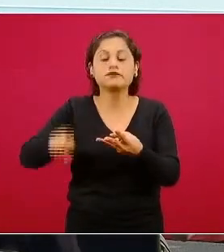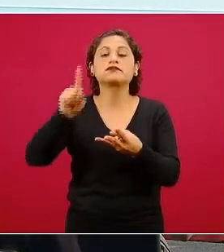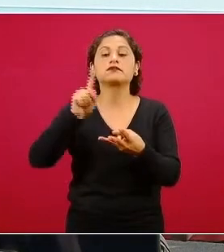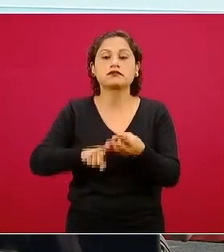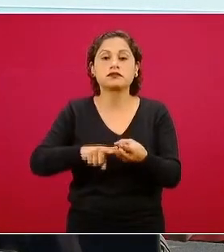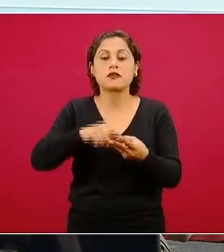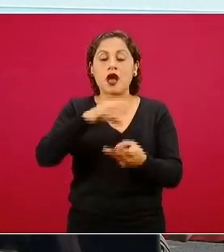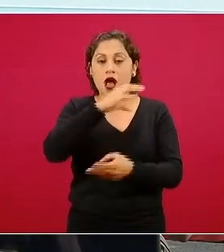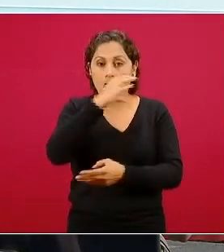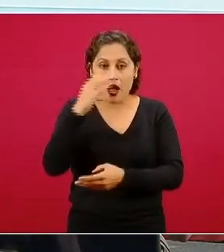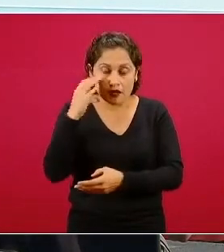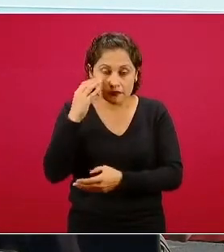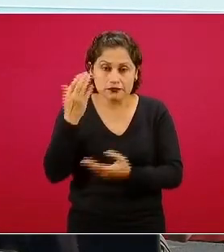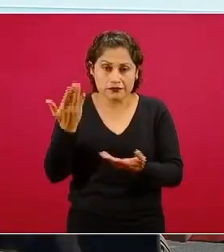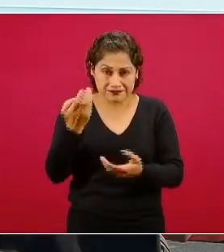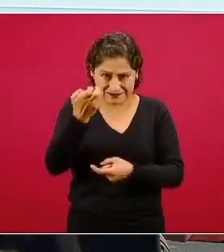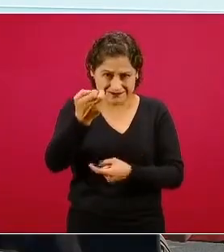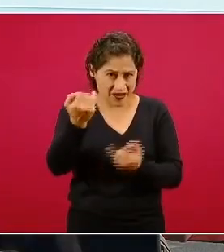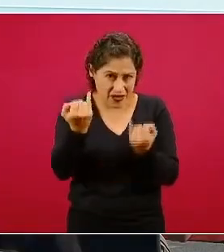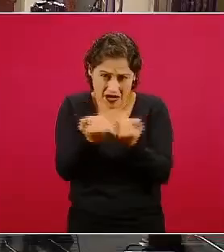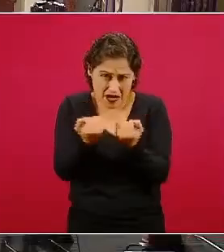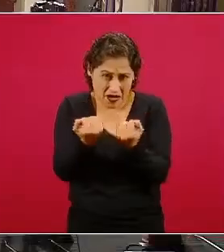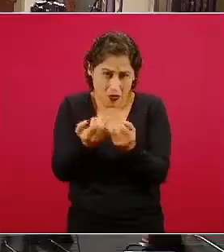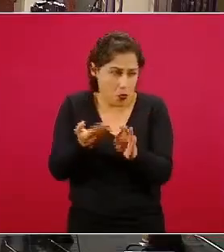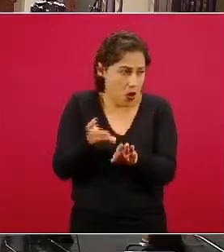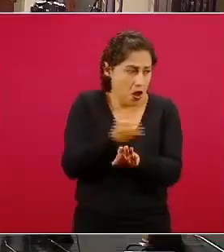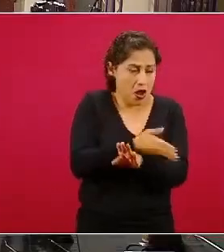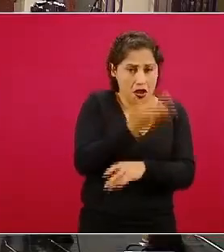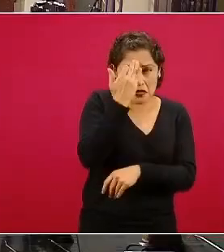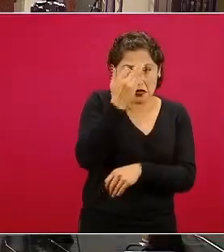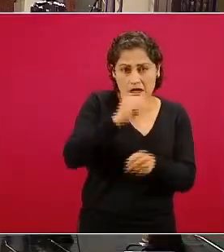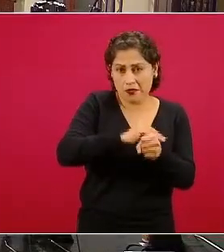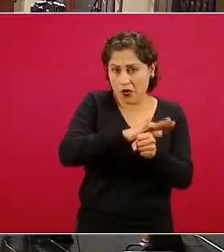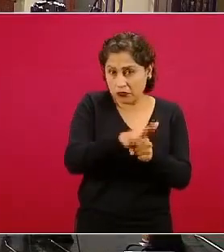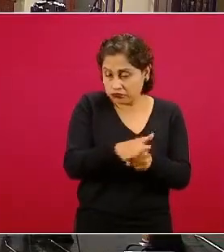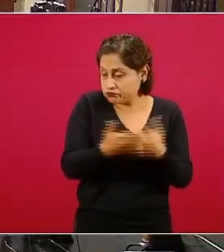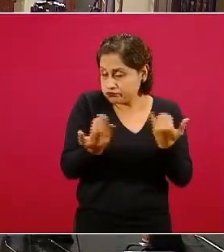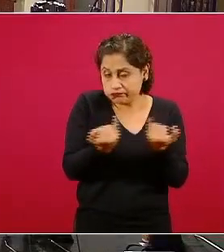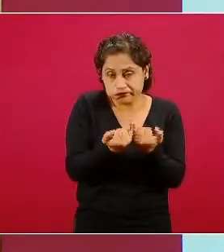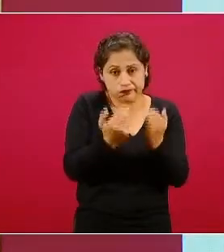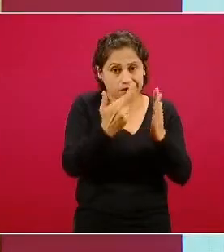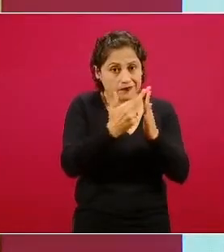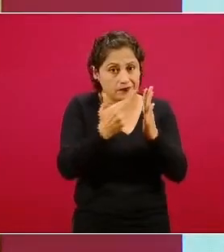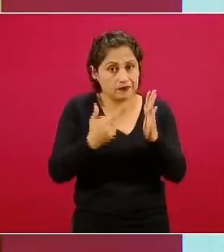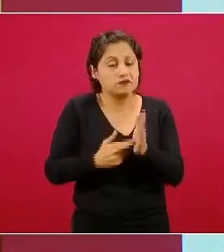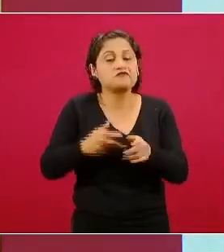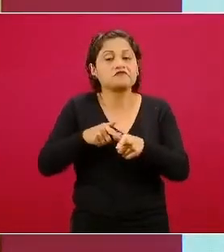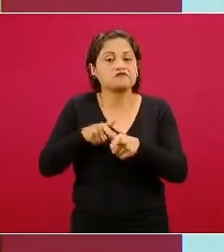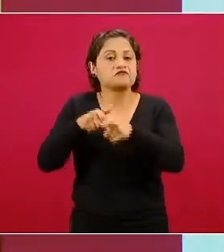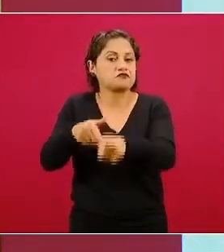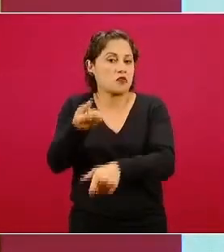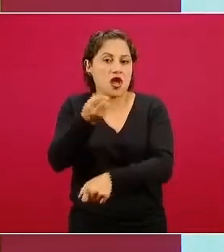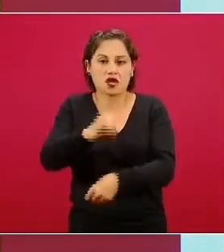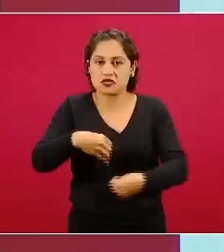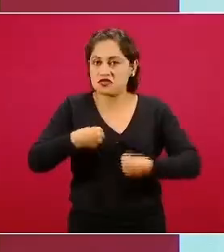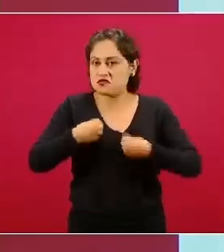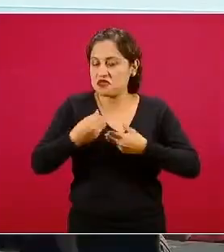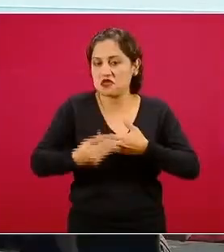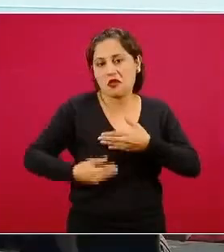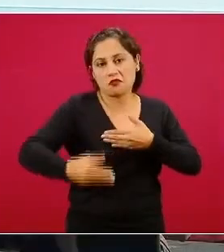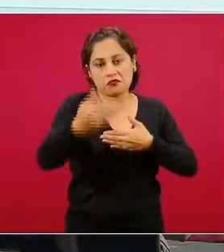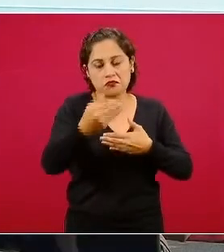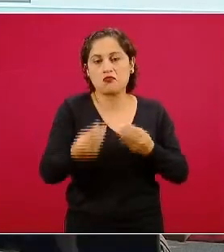ya es lo que venimos haciendo con la sana distancia. Entonces tenemos que acostumbrarnos a la nueva normalidad. La que